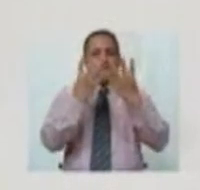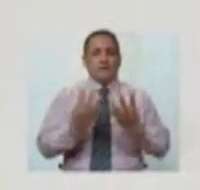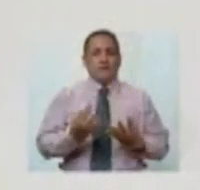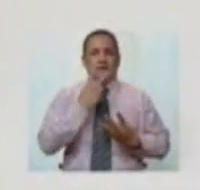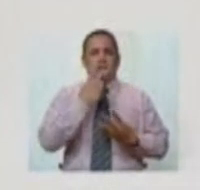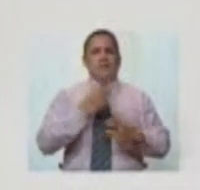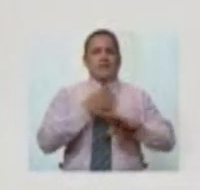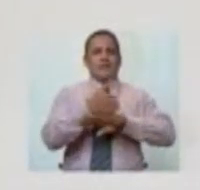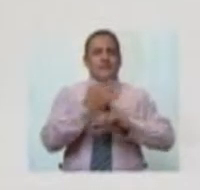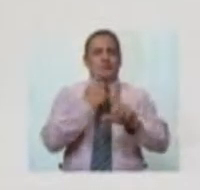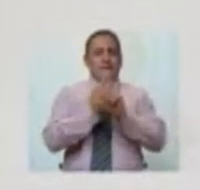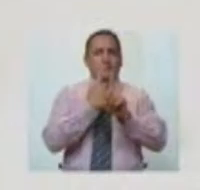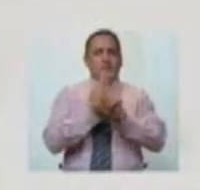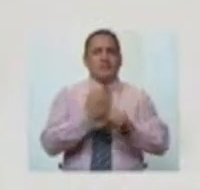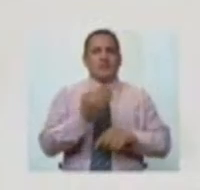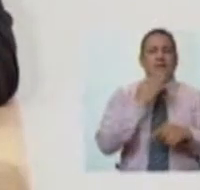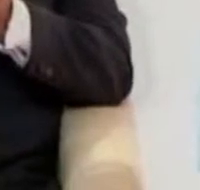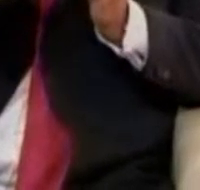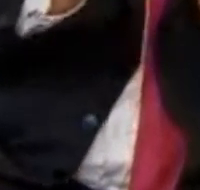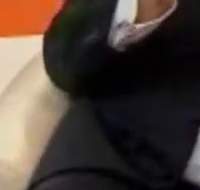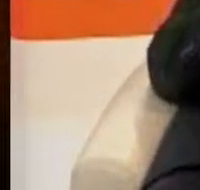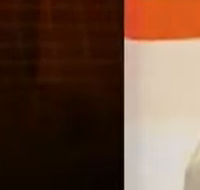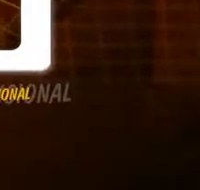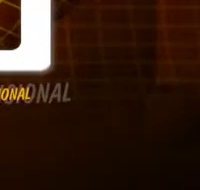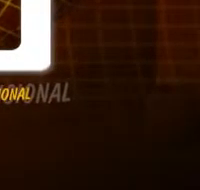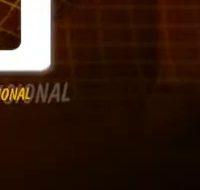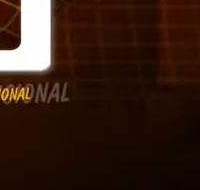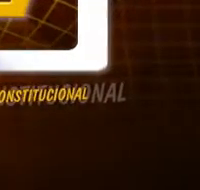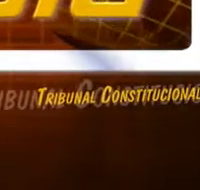o dirigida directamente al control de la seguridad.